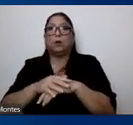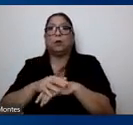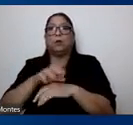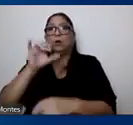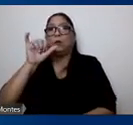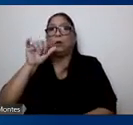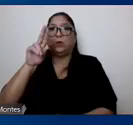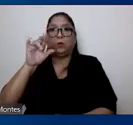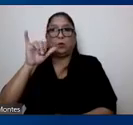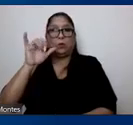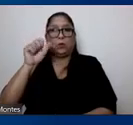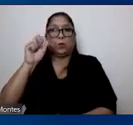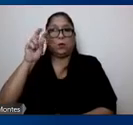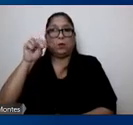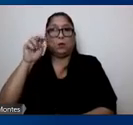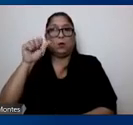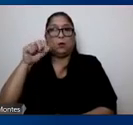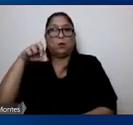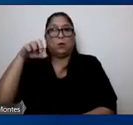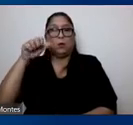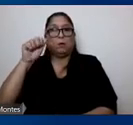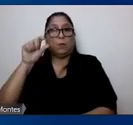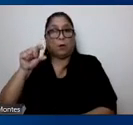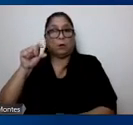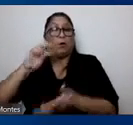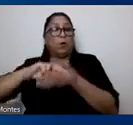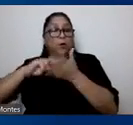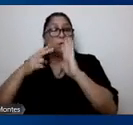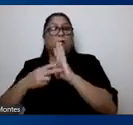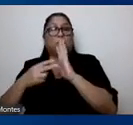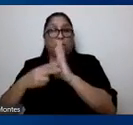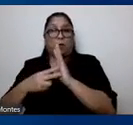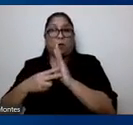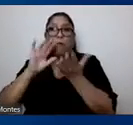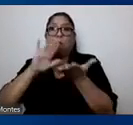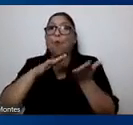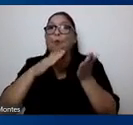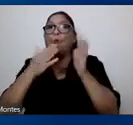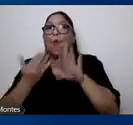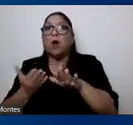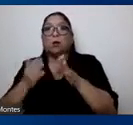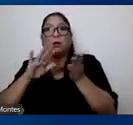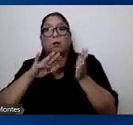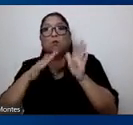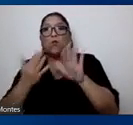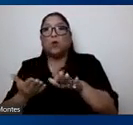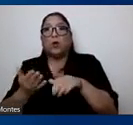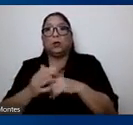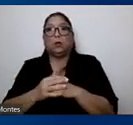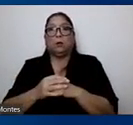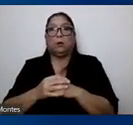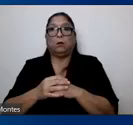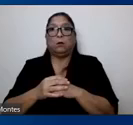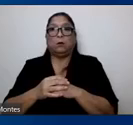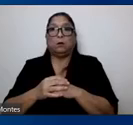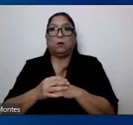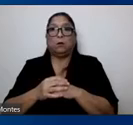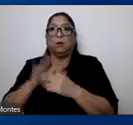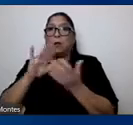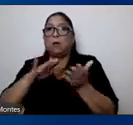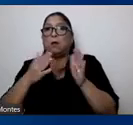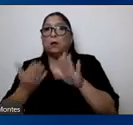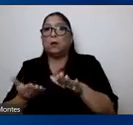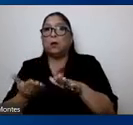y de lo que representa en el conflicto armado interno, ¿no? La muerte, como podemos ver, es la muerte.